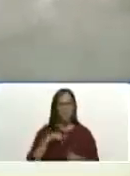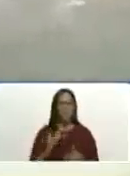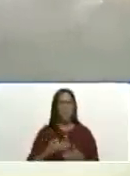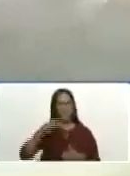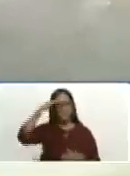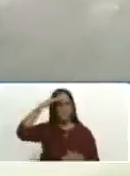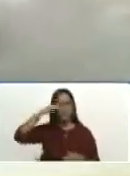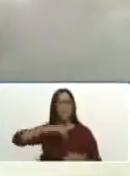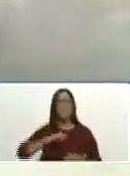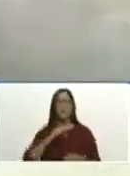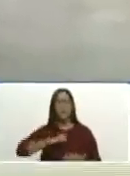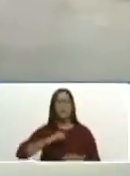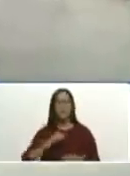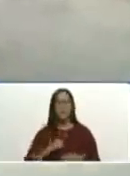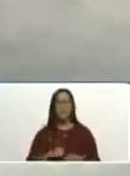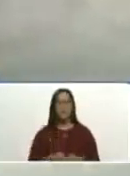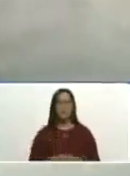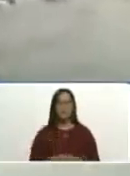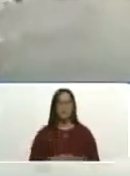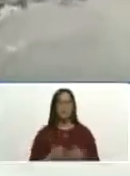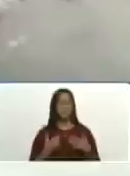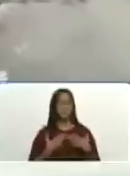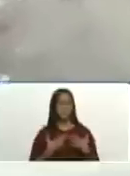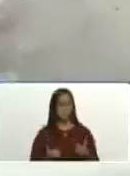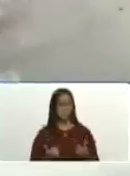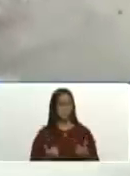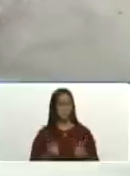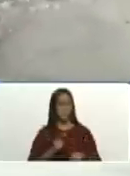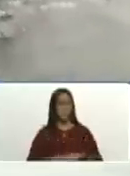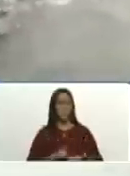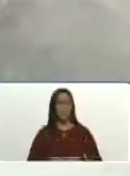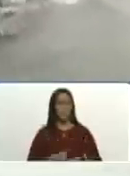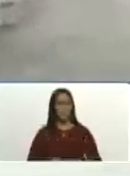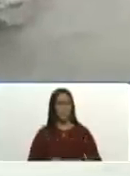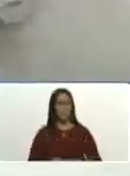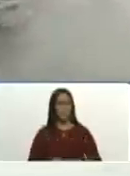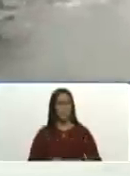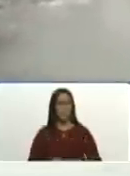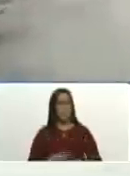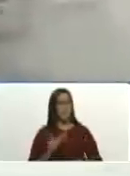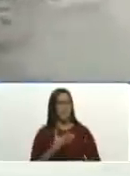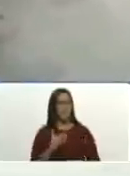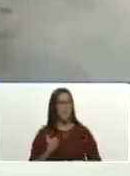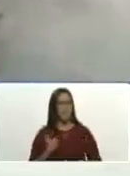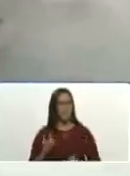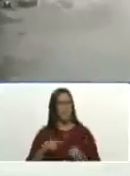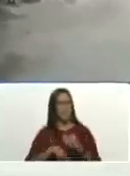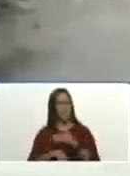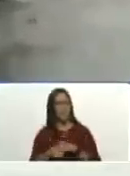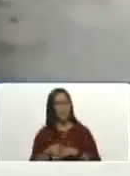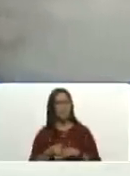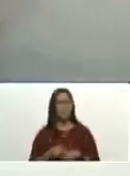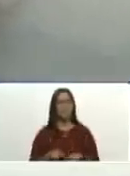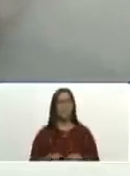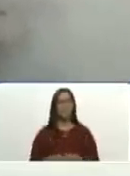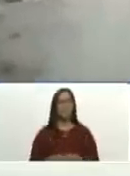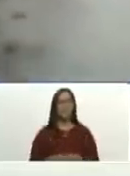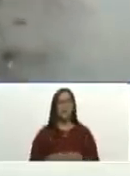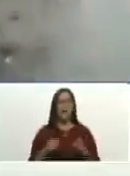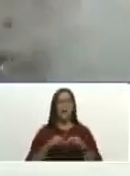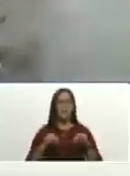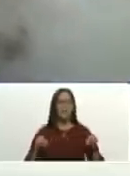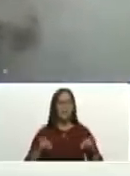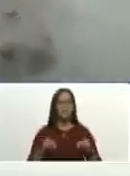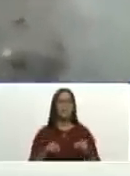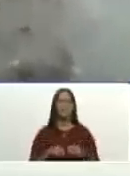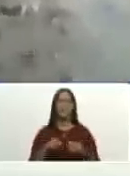fuerzas policiales reaccionaron a tiempo. Pretendían ingresar al territorio de